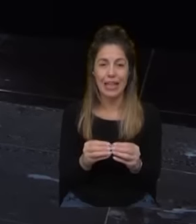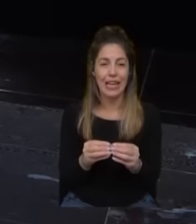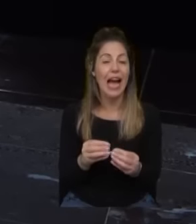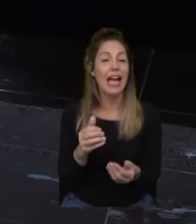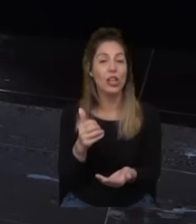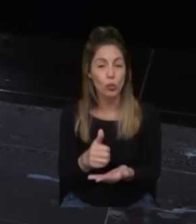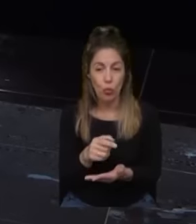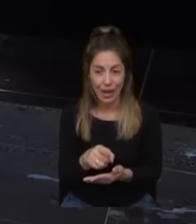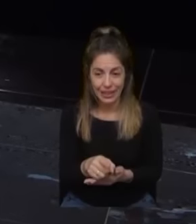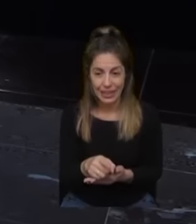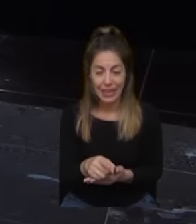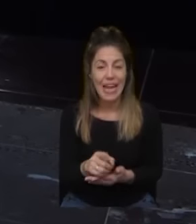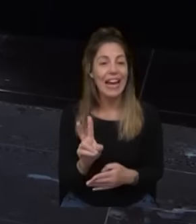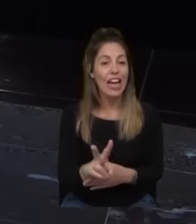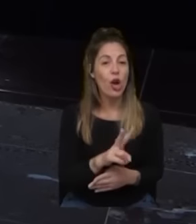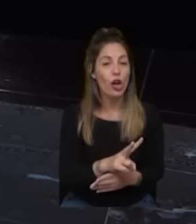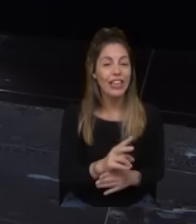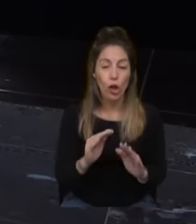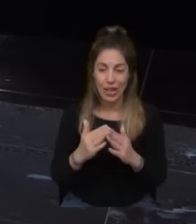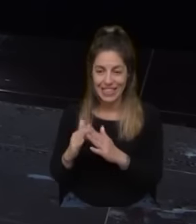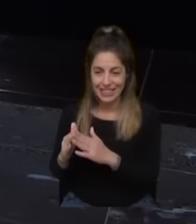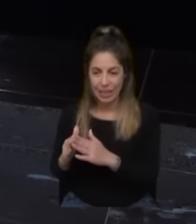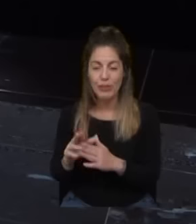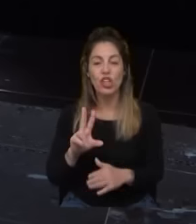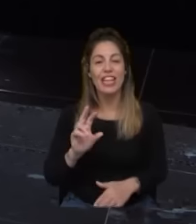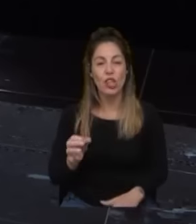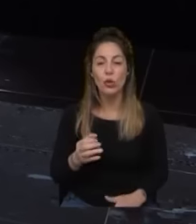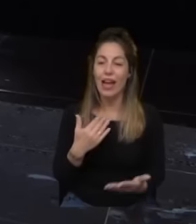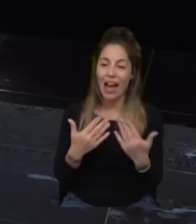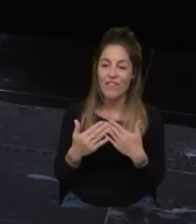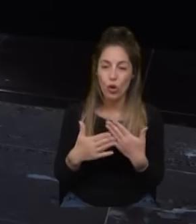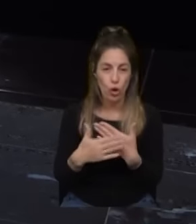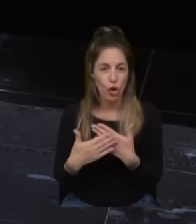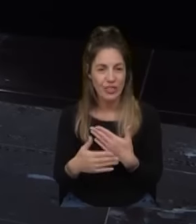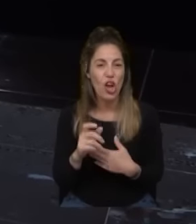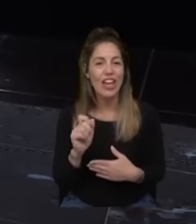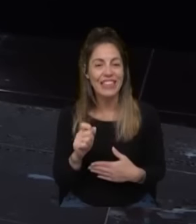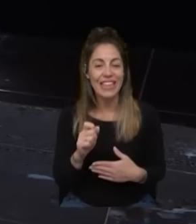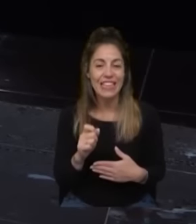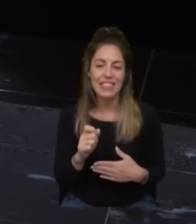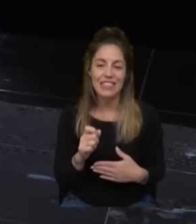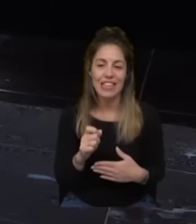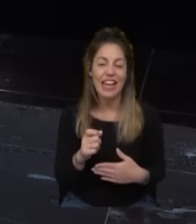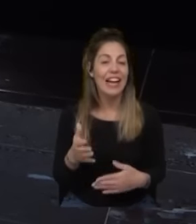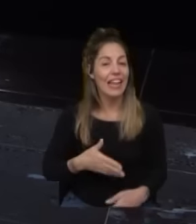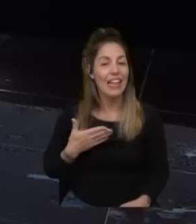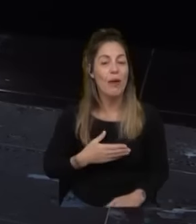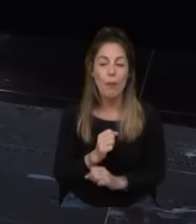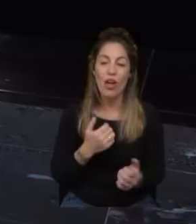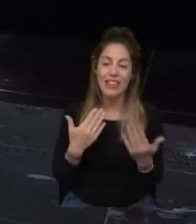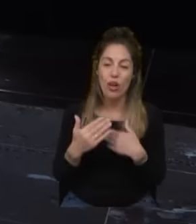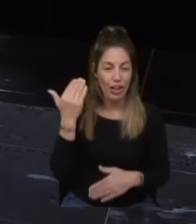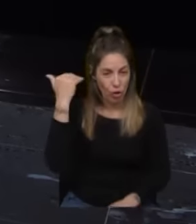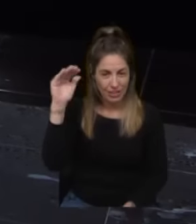estuvo junto con su equipo recorriendo el asentamiento 13 de octubre y habló con los vecinos, quienes, entre otras cosas, reclaman poder dialogar con